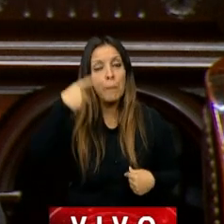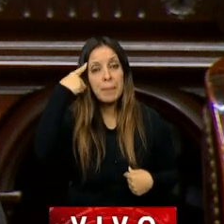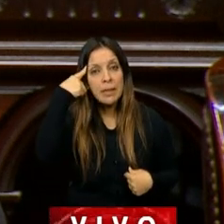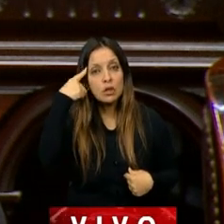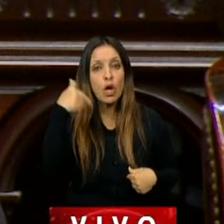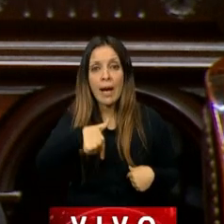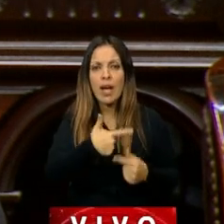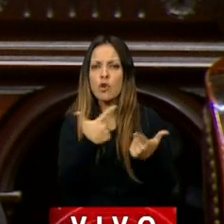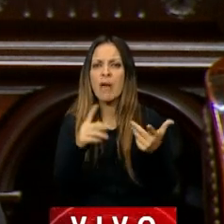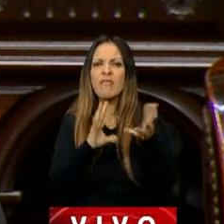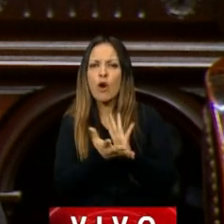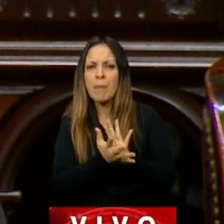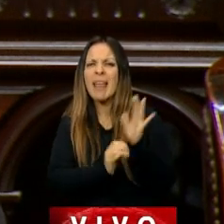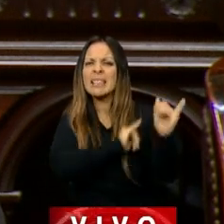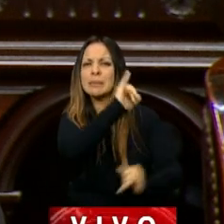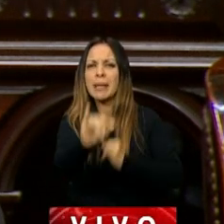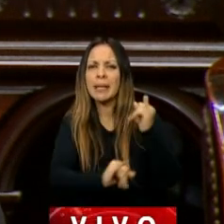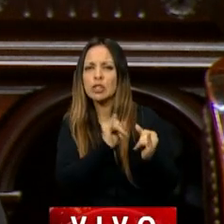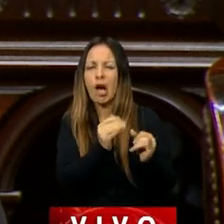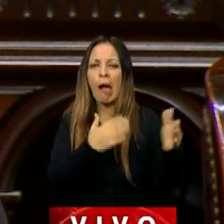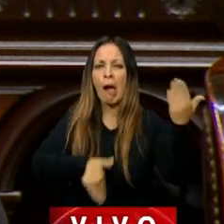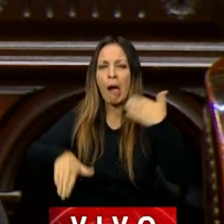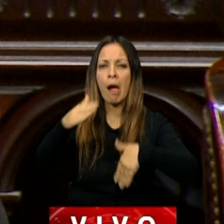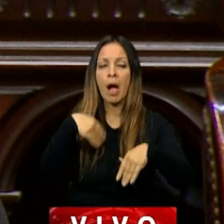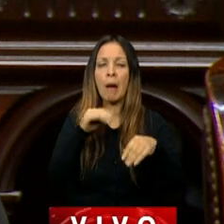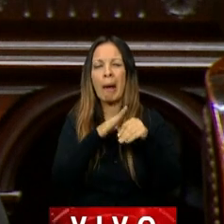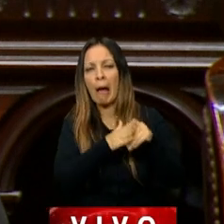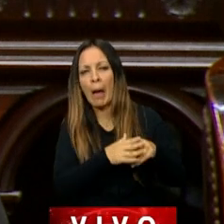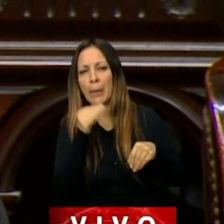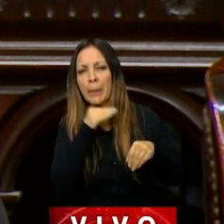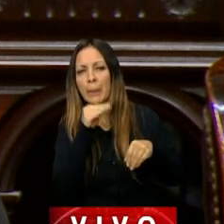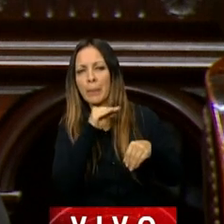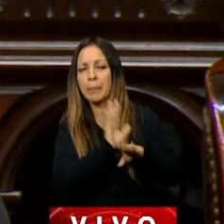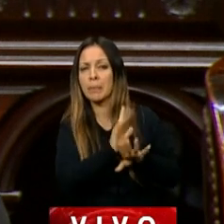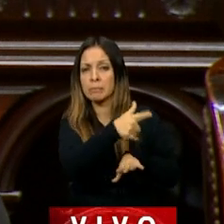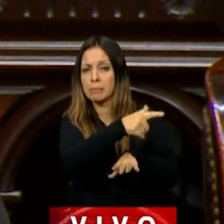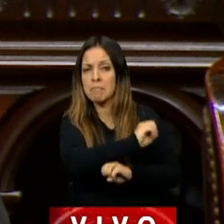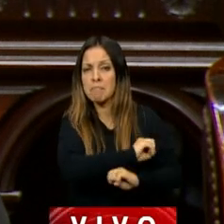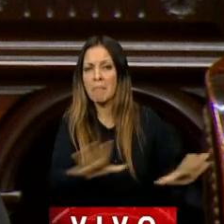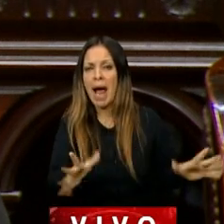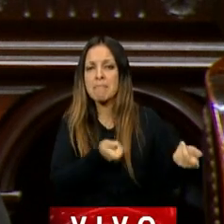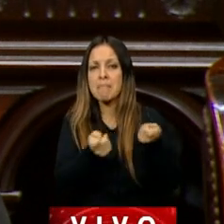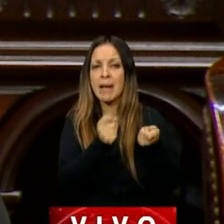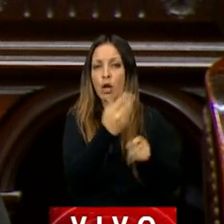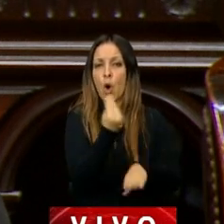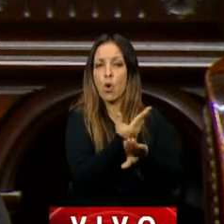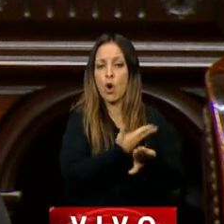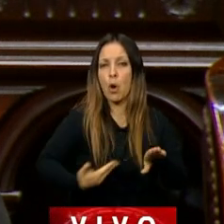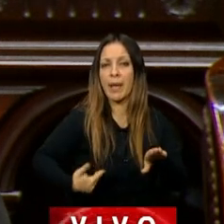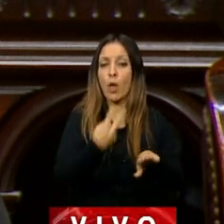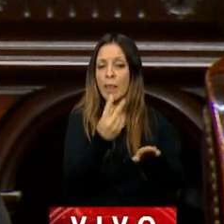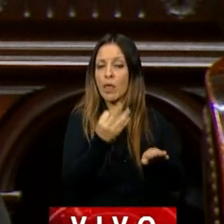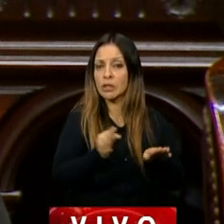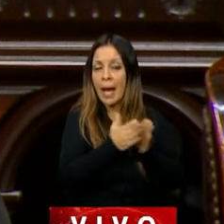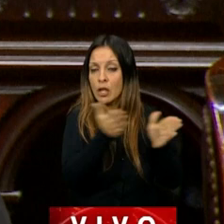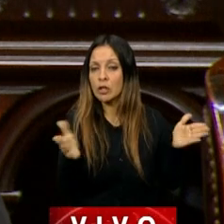va a haber relato que alcance para tapar la incompetencia de un gobierno que en 2 años y 6 meses no pudo darle respuesta